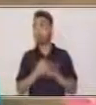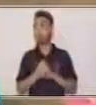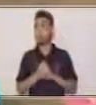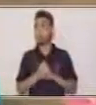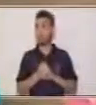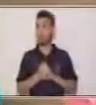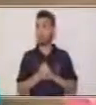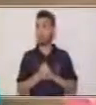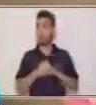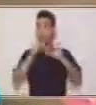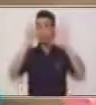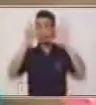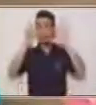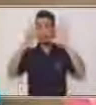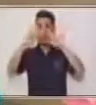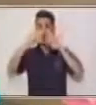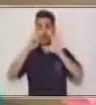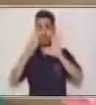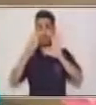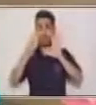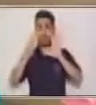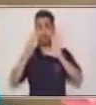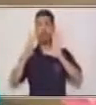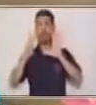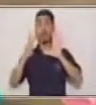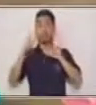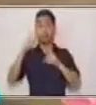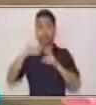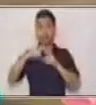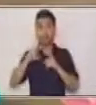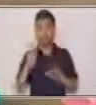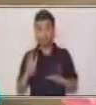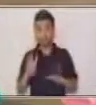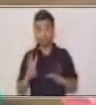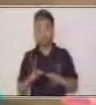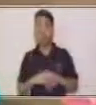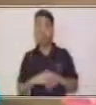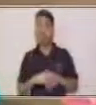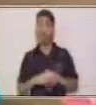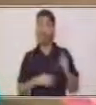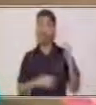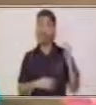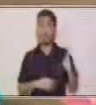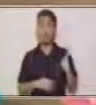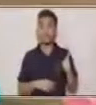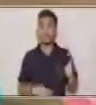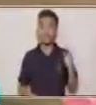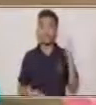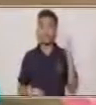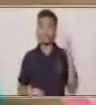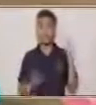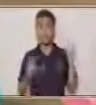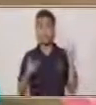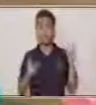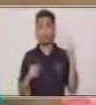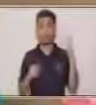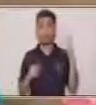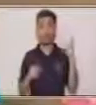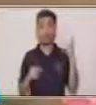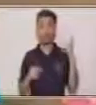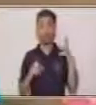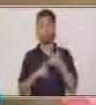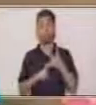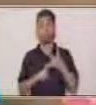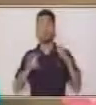dijimos que 7 más 7 era 14. Más 4, contemos, 14, 15, 16,